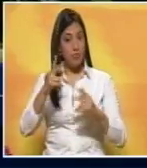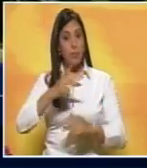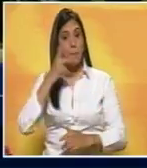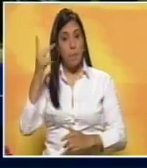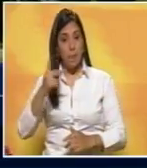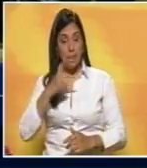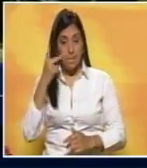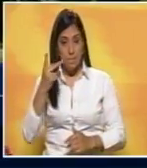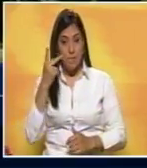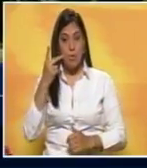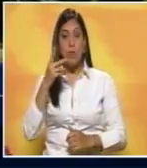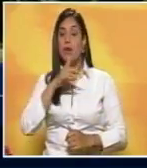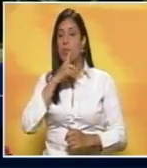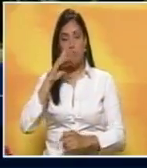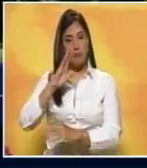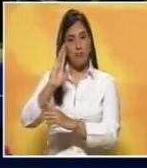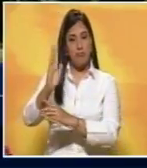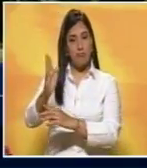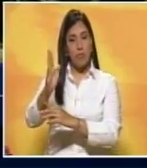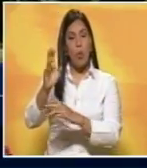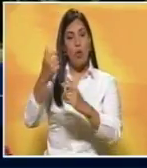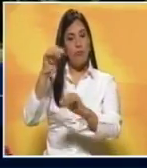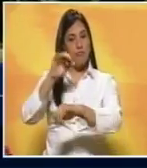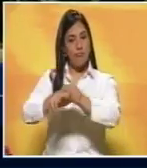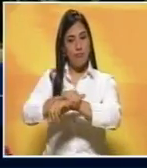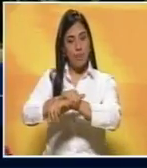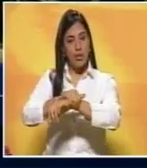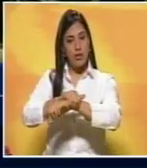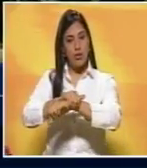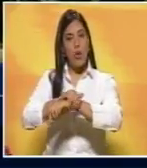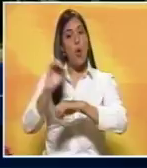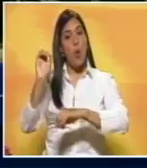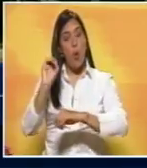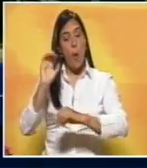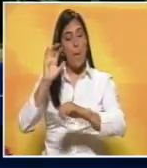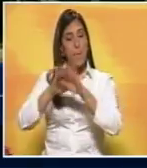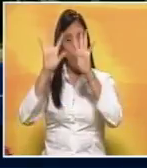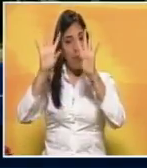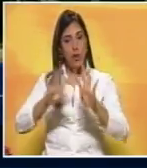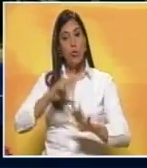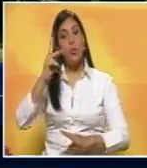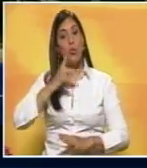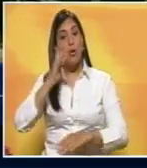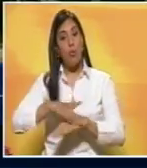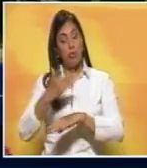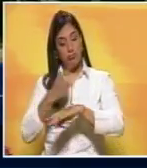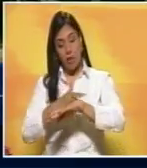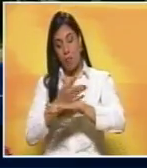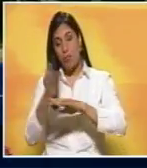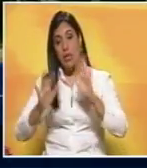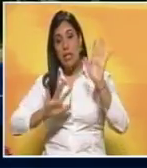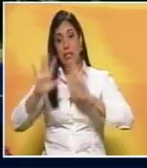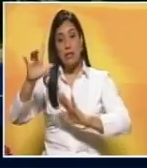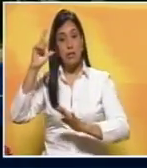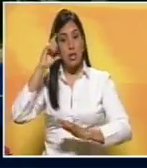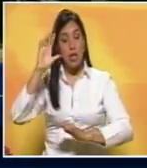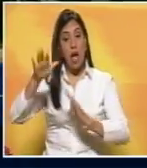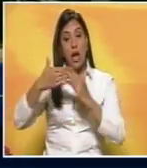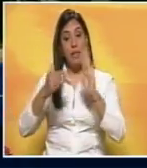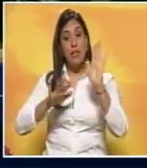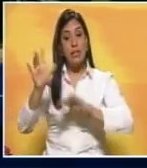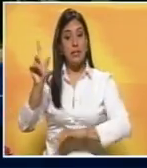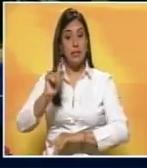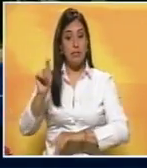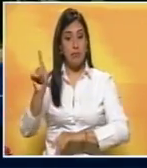políticos, será castigado con arresto en fortaleza o cárcel política por tiempo de 15 días a